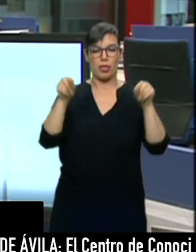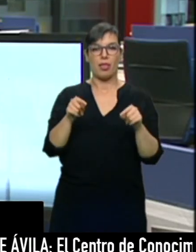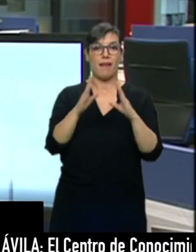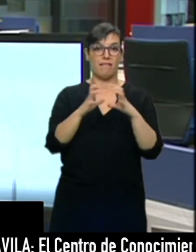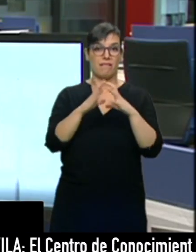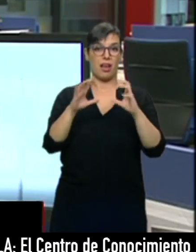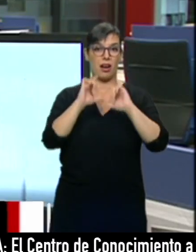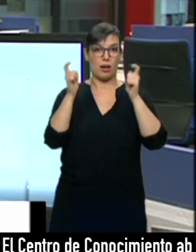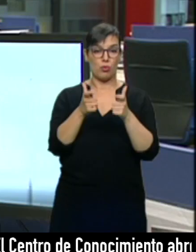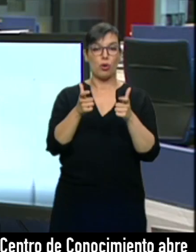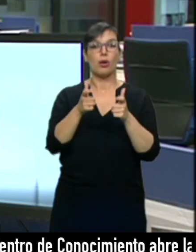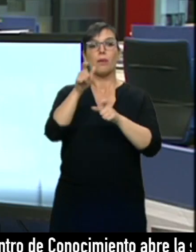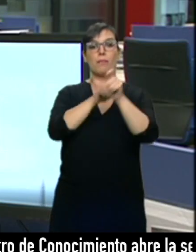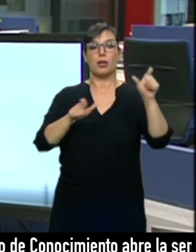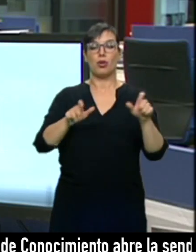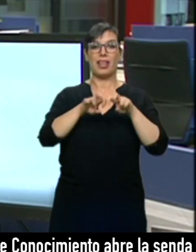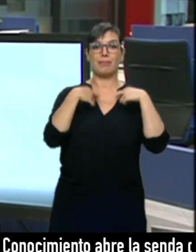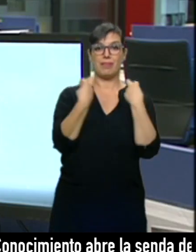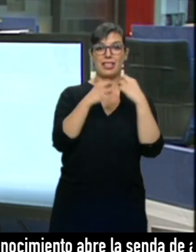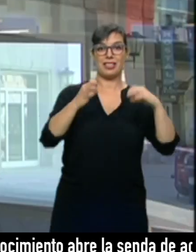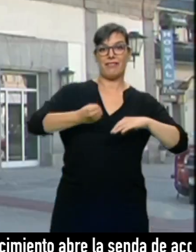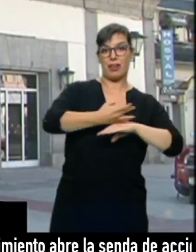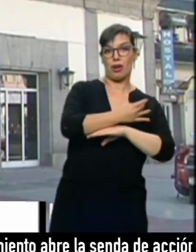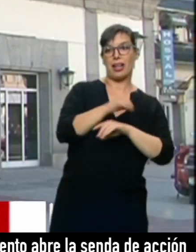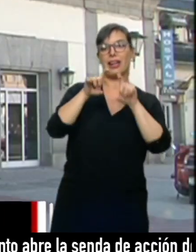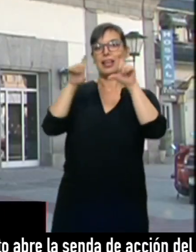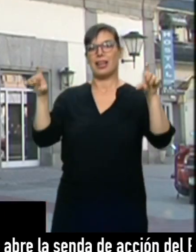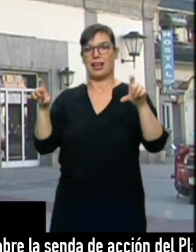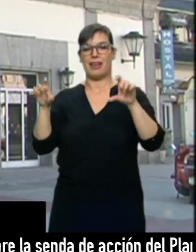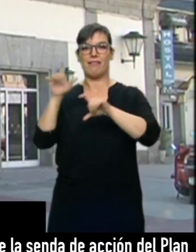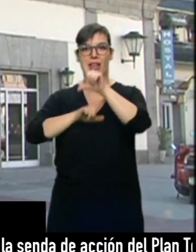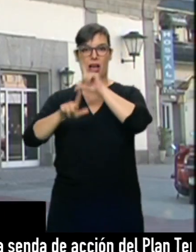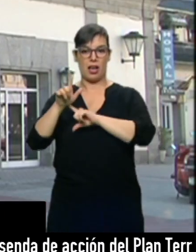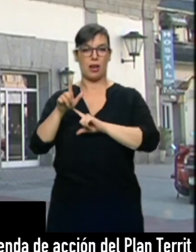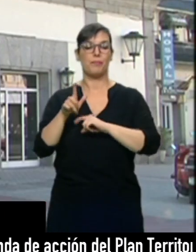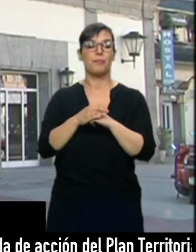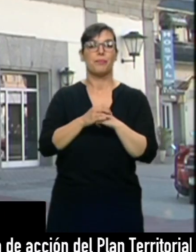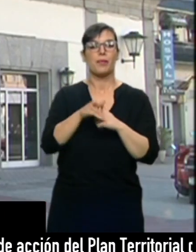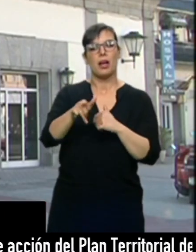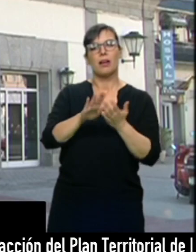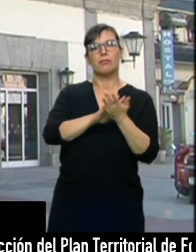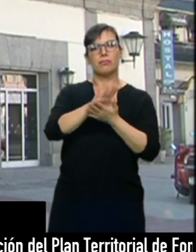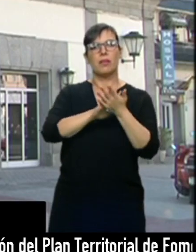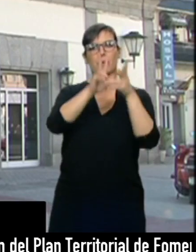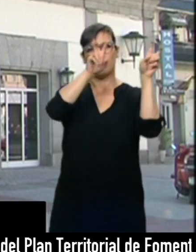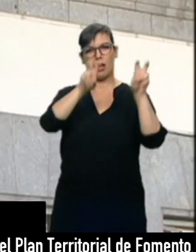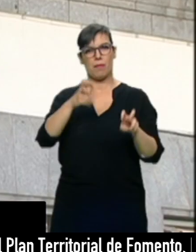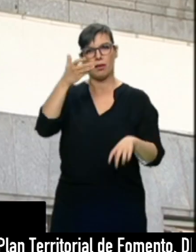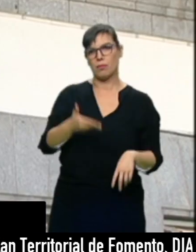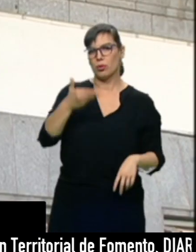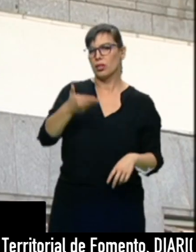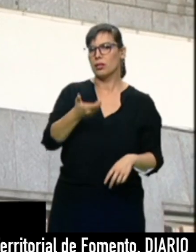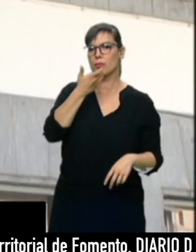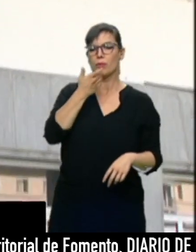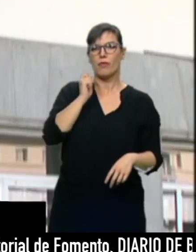encuentro entre los integrantes de la Mesa del Ferrocarril y Renfe Viajeros. Se van a tratar asuntos muy importantes, muy relevantes, como la